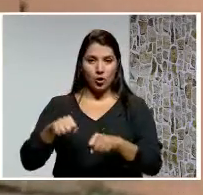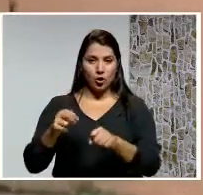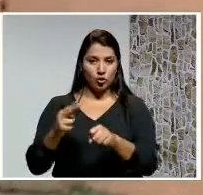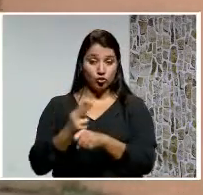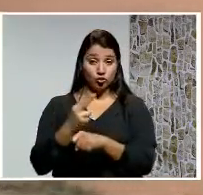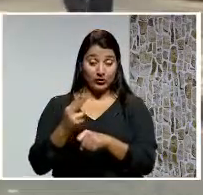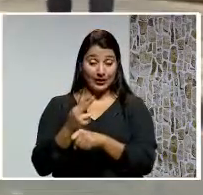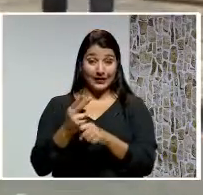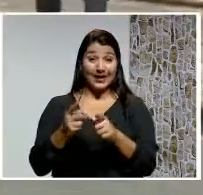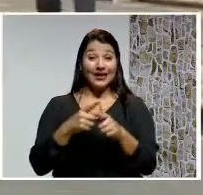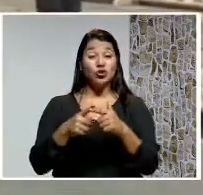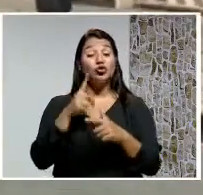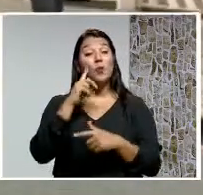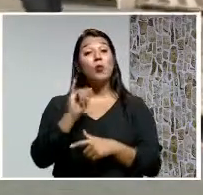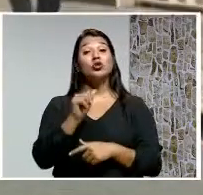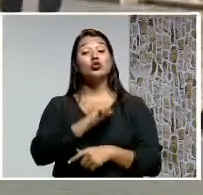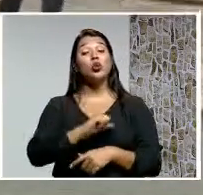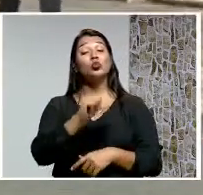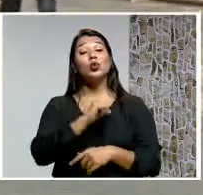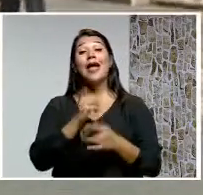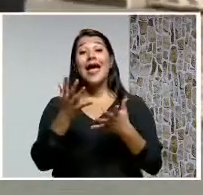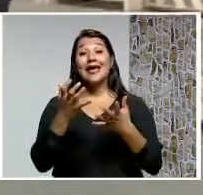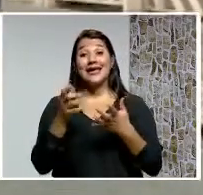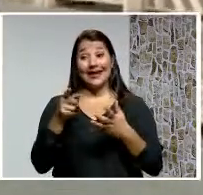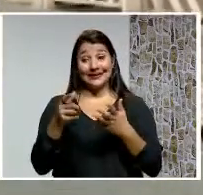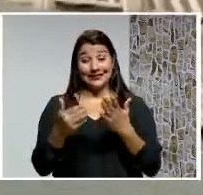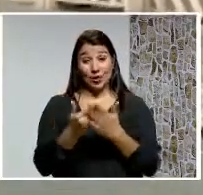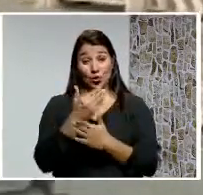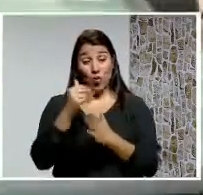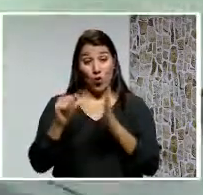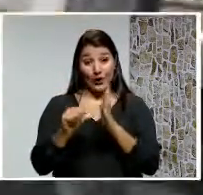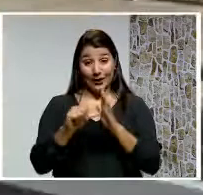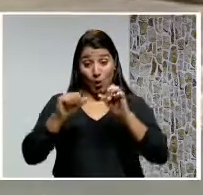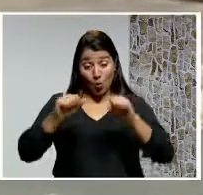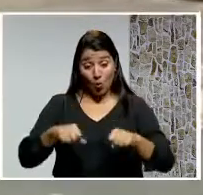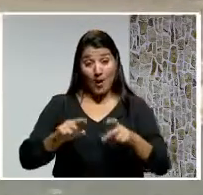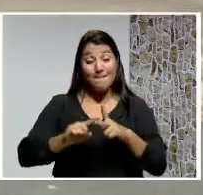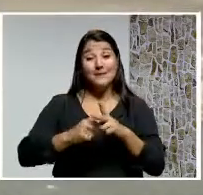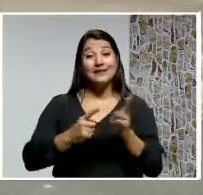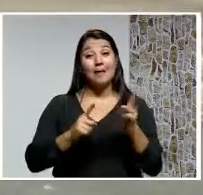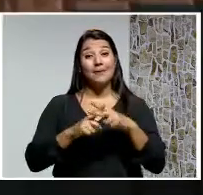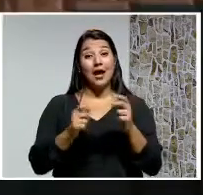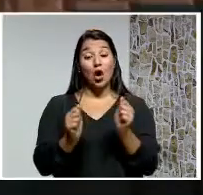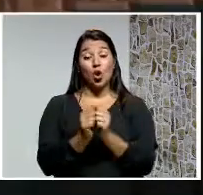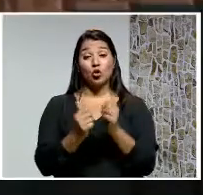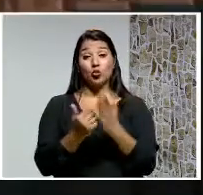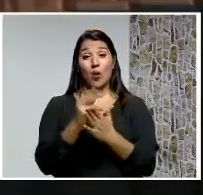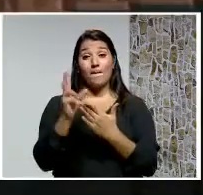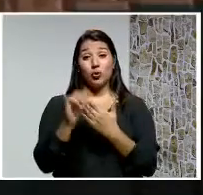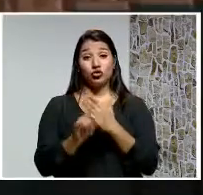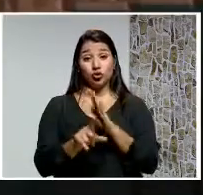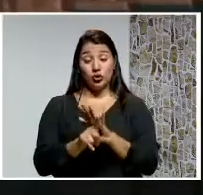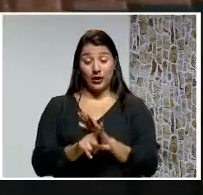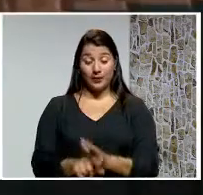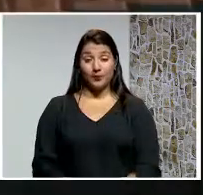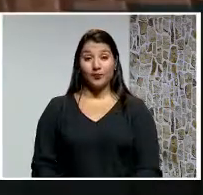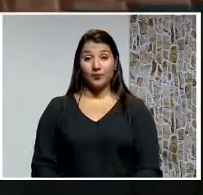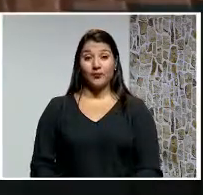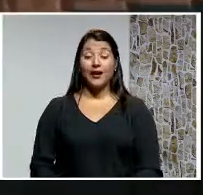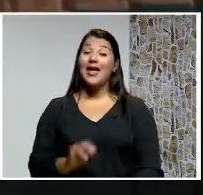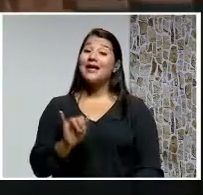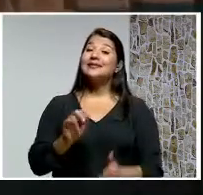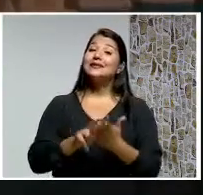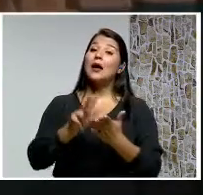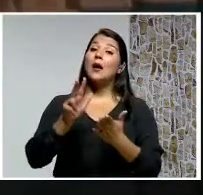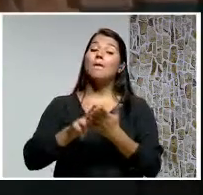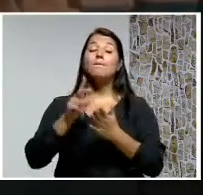utilizar. Es por eso que las autoridades pretenden que este artículo se pueda poner en marcha con este proyecto de ley. Realmente fue aprobado una ley integral de